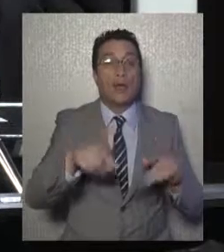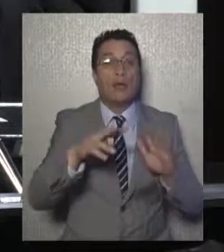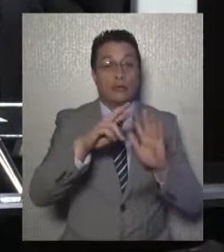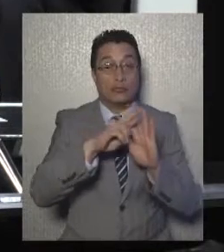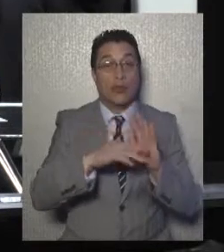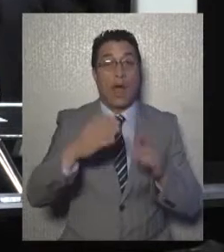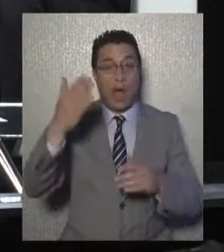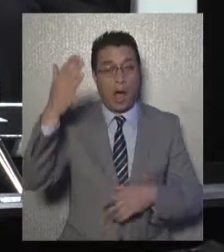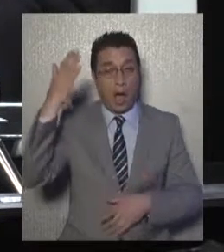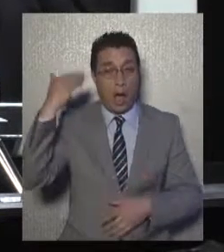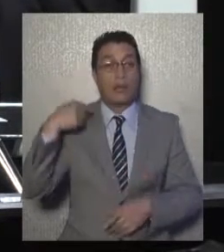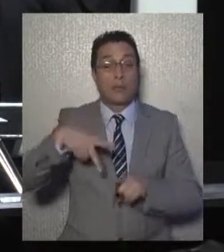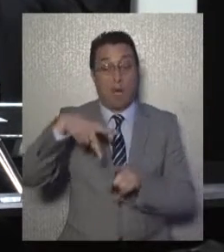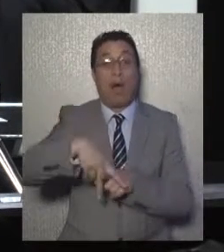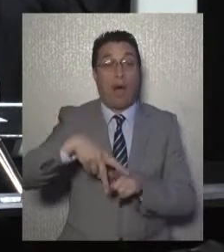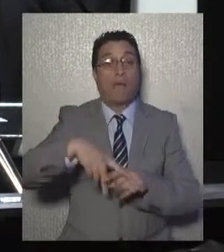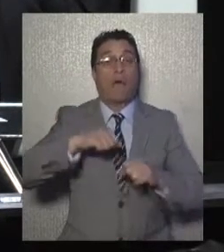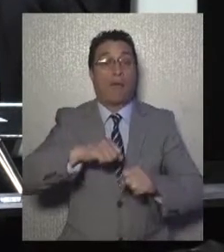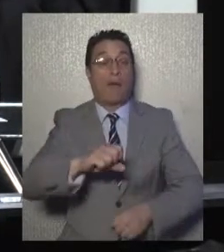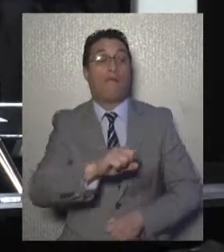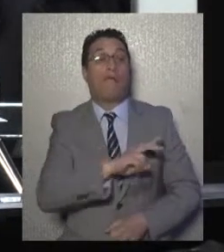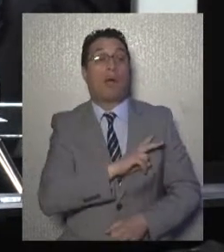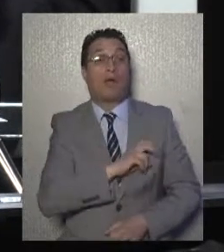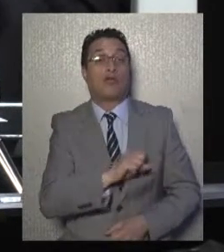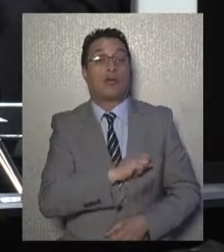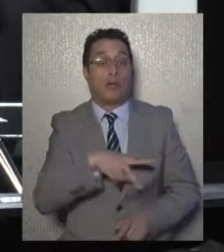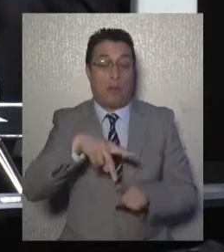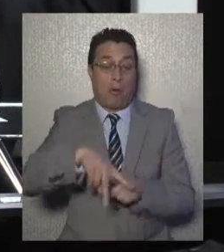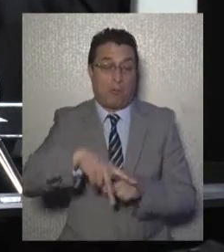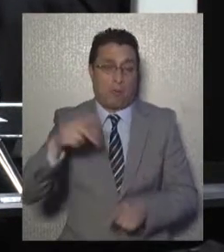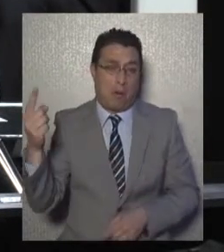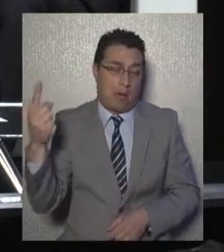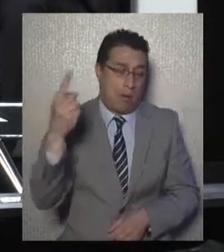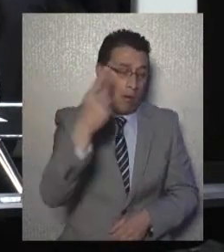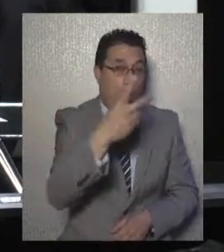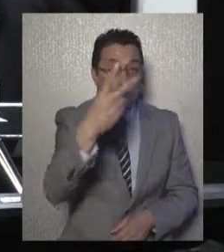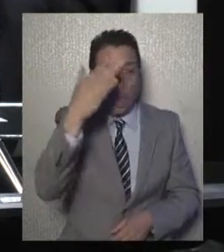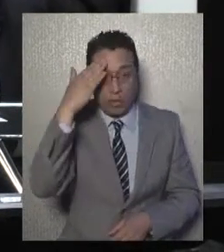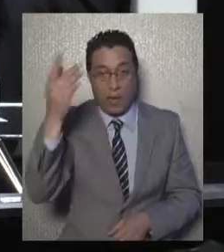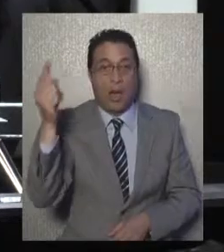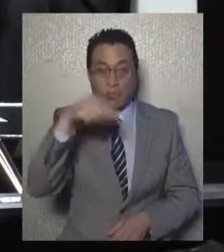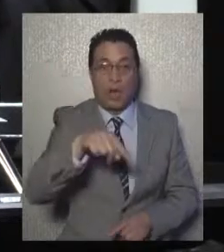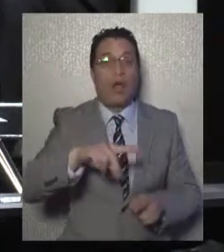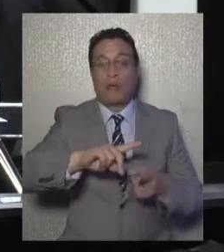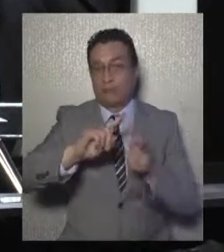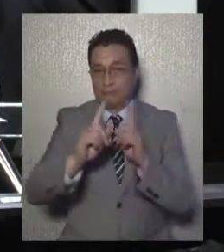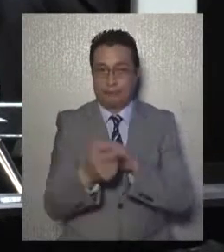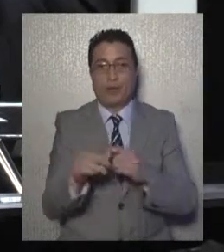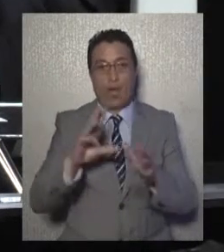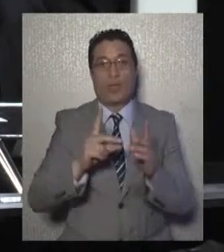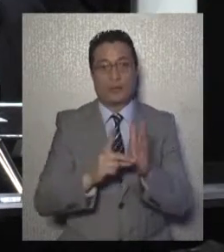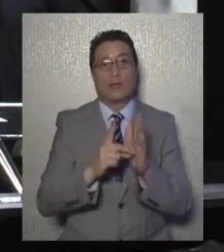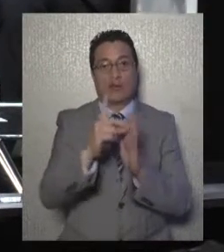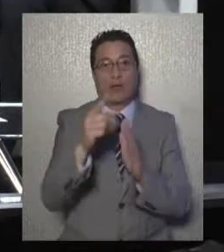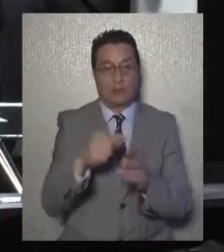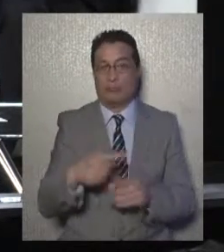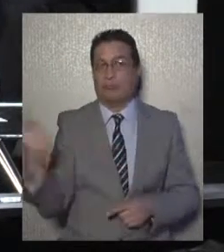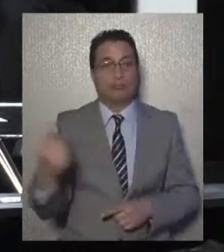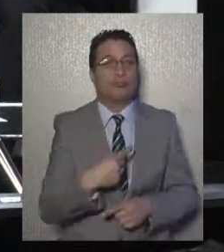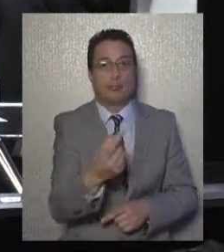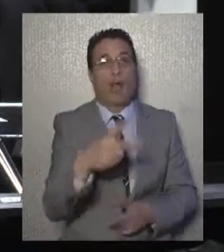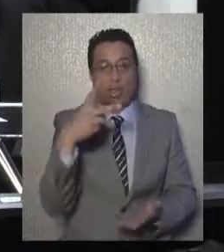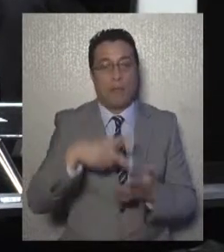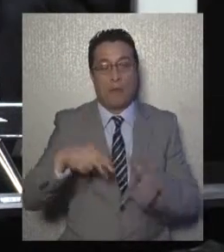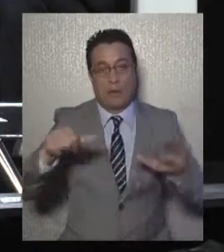y necesitábamos dos días para llegar de Valparaíso a Santiago, con un mundo o un país que pretende o se pretende desarrollado en el año 2016?